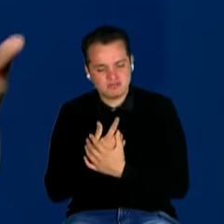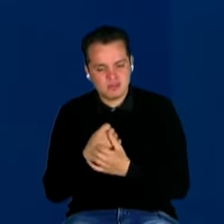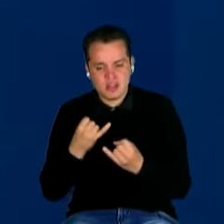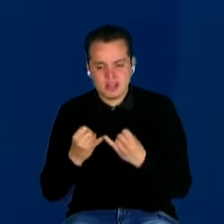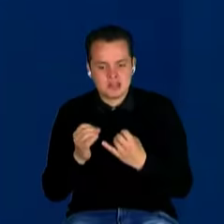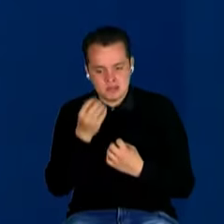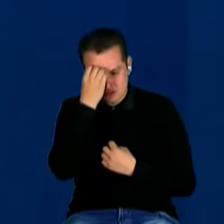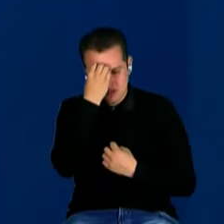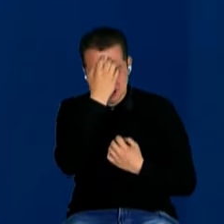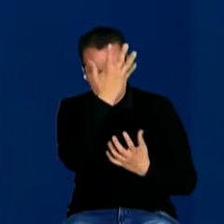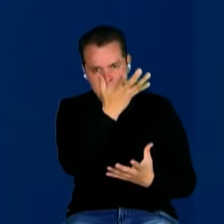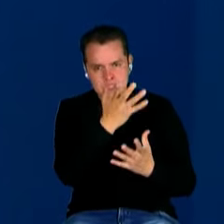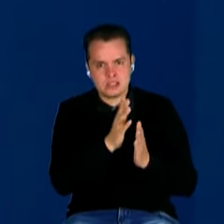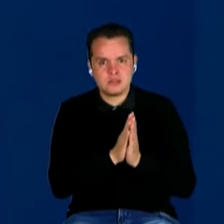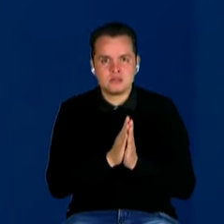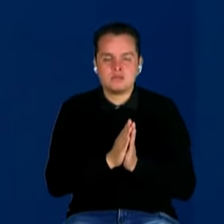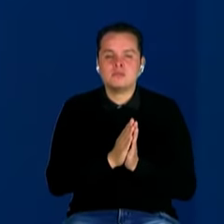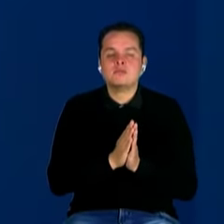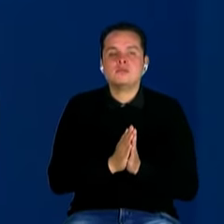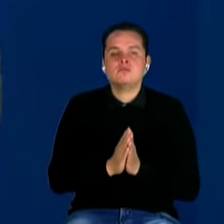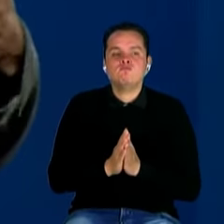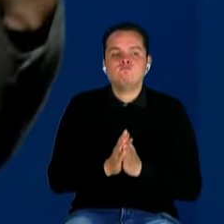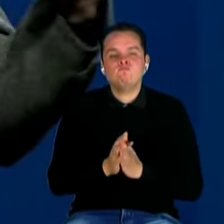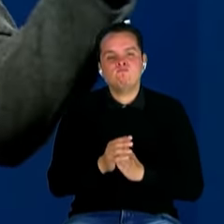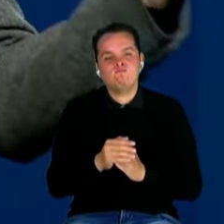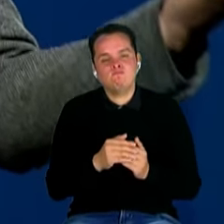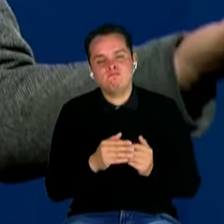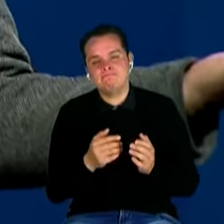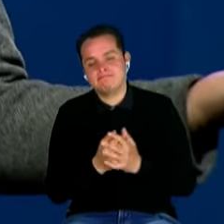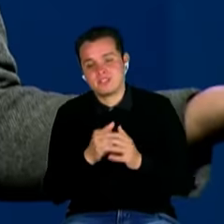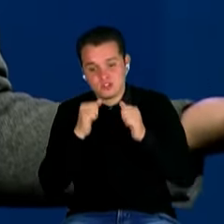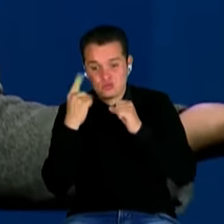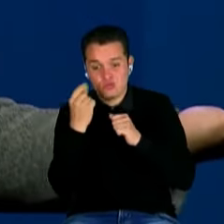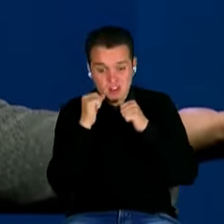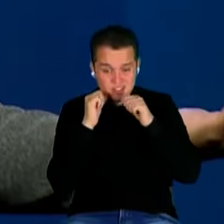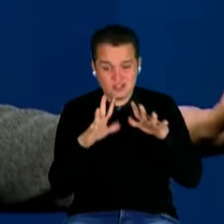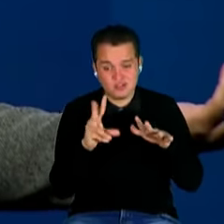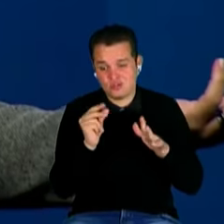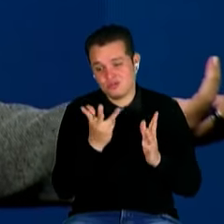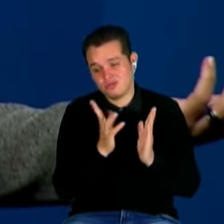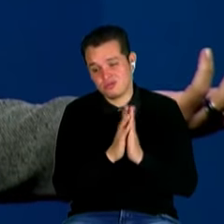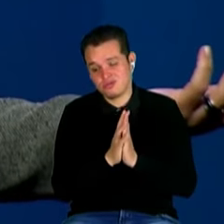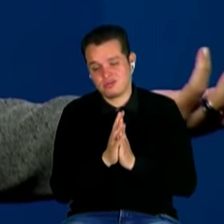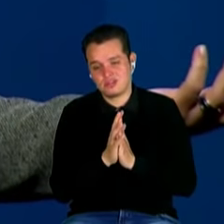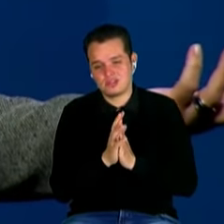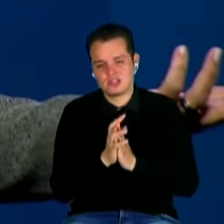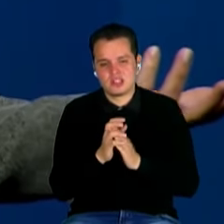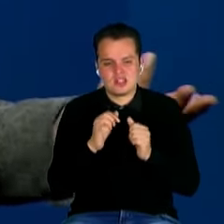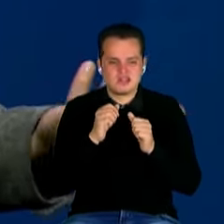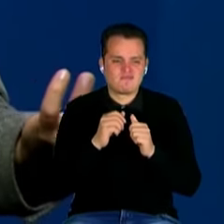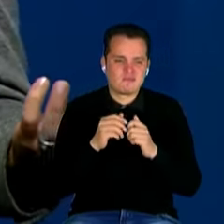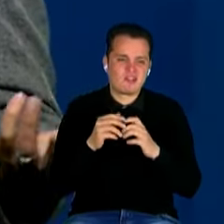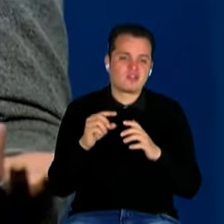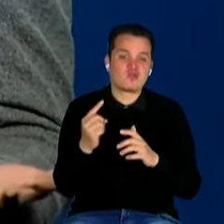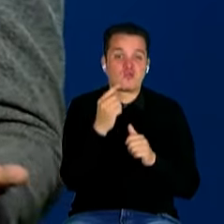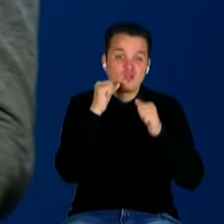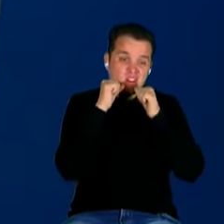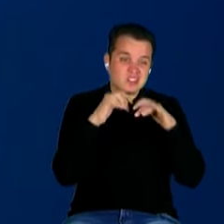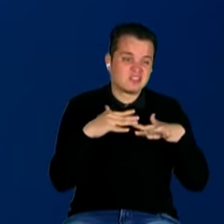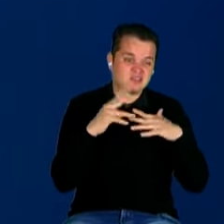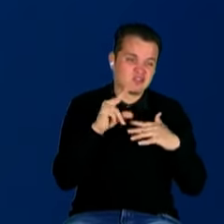termino obedeciendo por algo más allá que la bendición. Por algo más allá que la